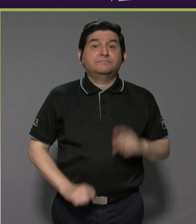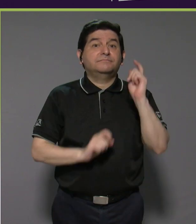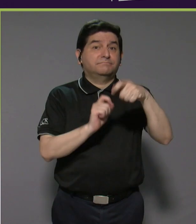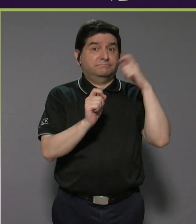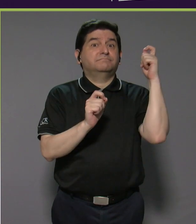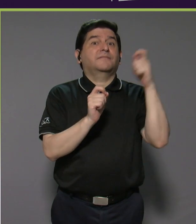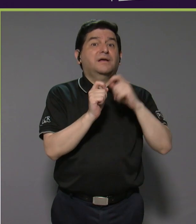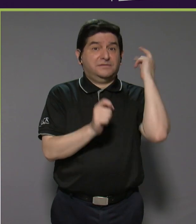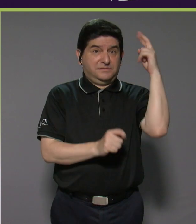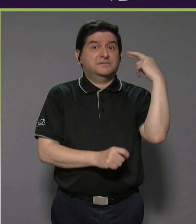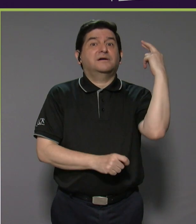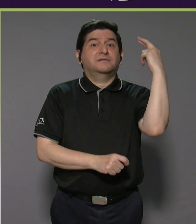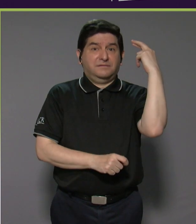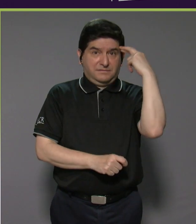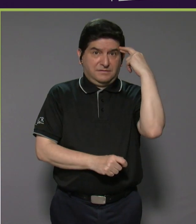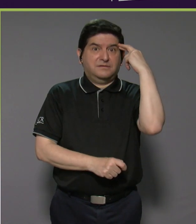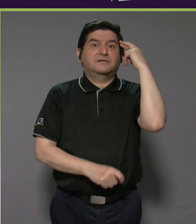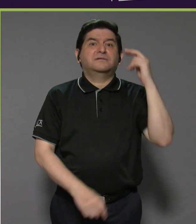precisamente por